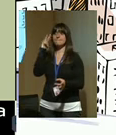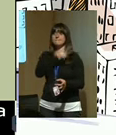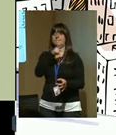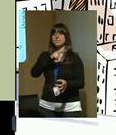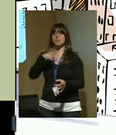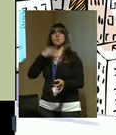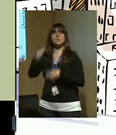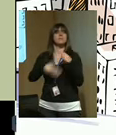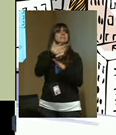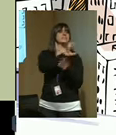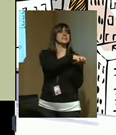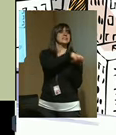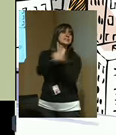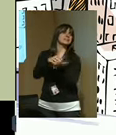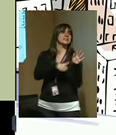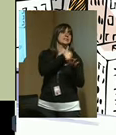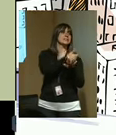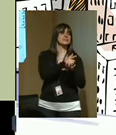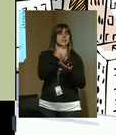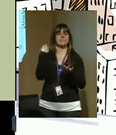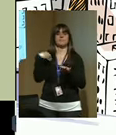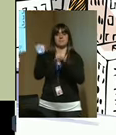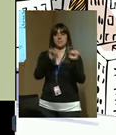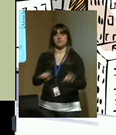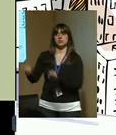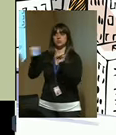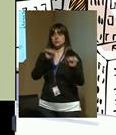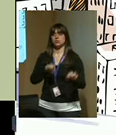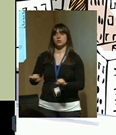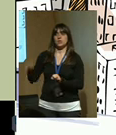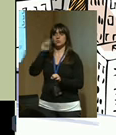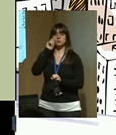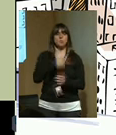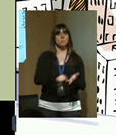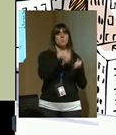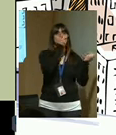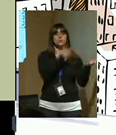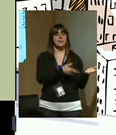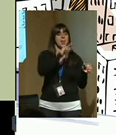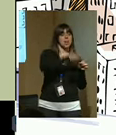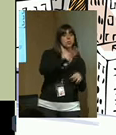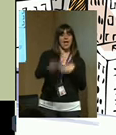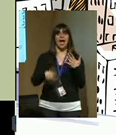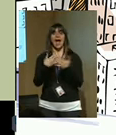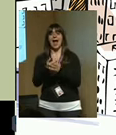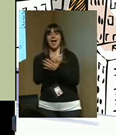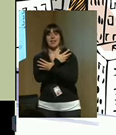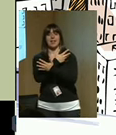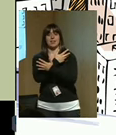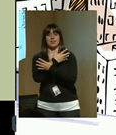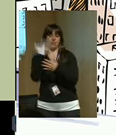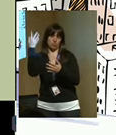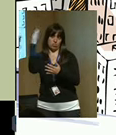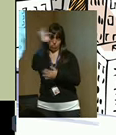las sedes de la Defensoría del Turista en Buenos Aires, de lunes a domingo, de 10 a 18. Para mayor